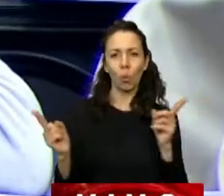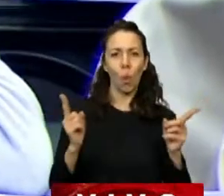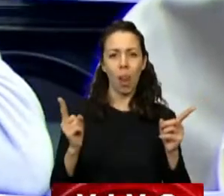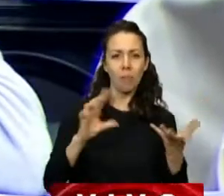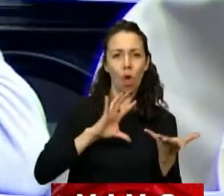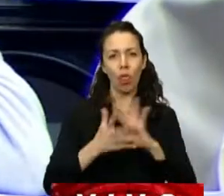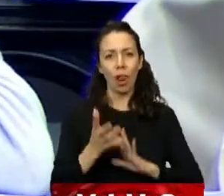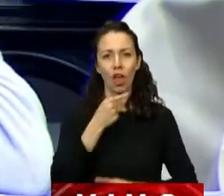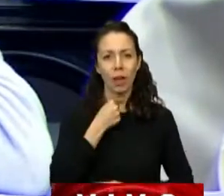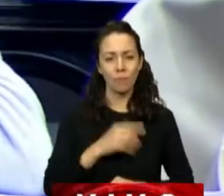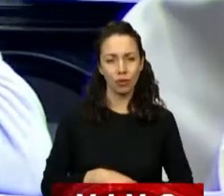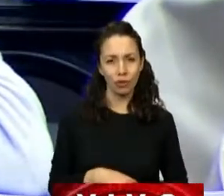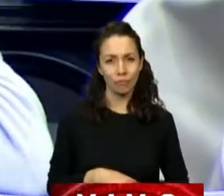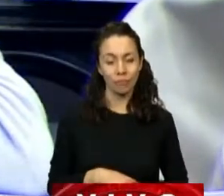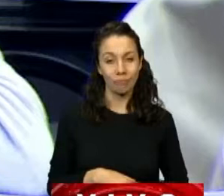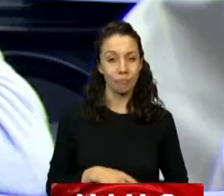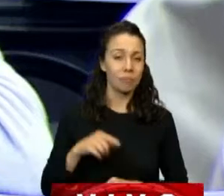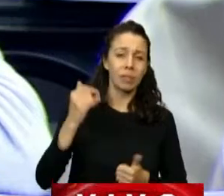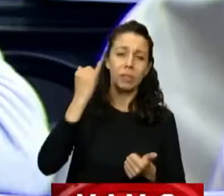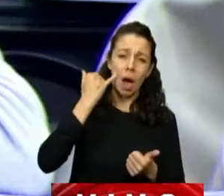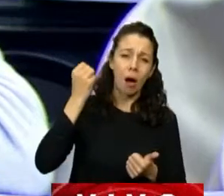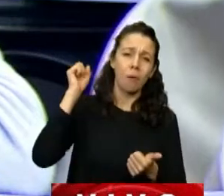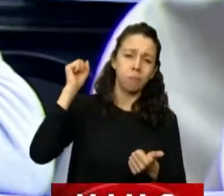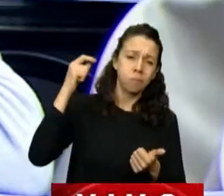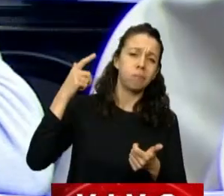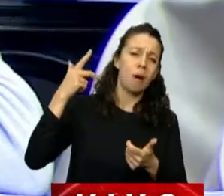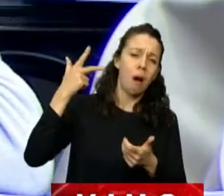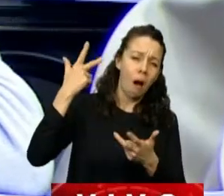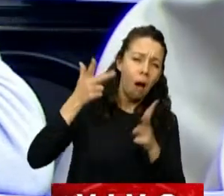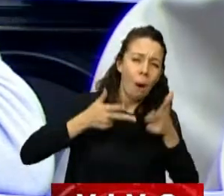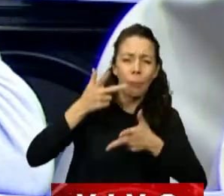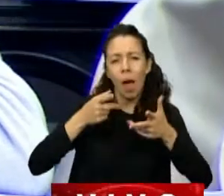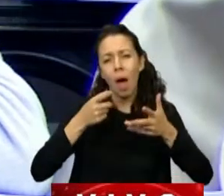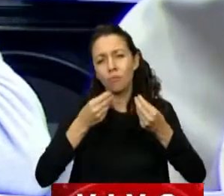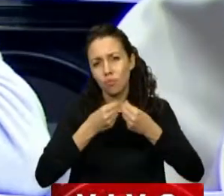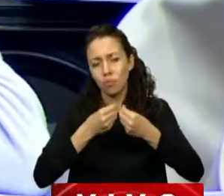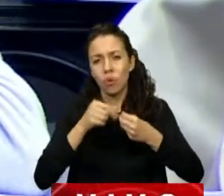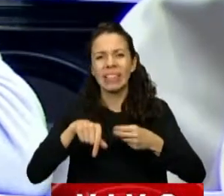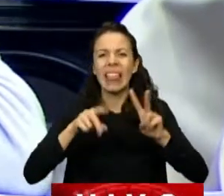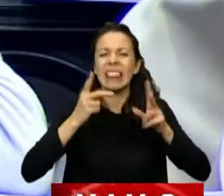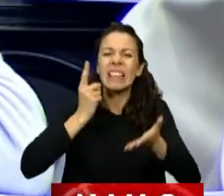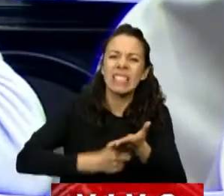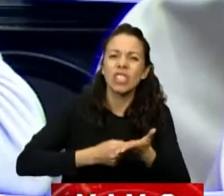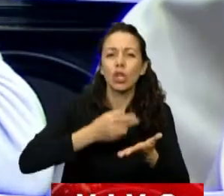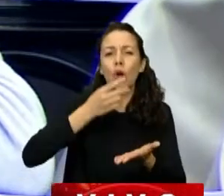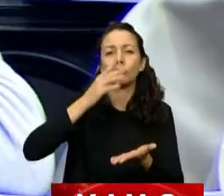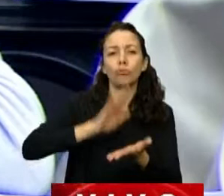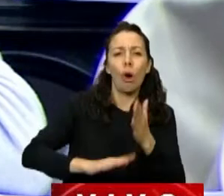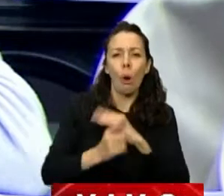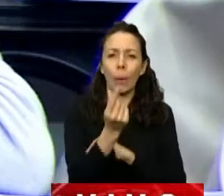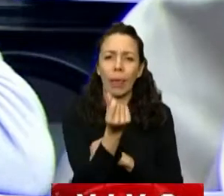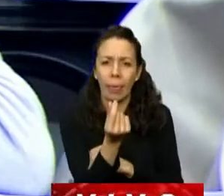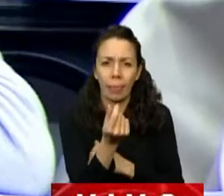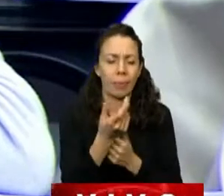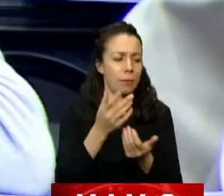se dijo, esta no es una decisión tributaria, tampoco es una decisión